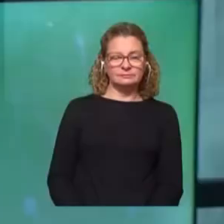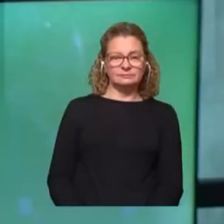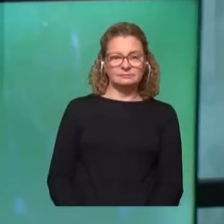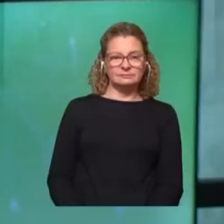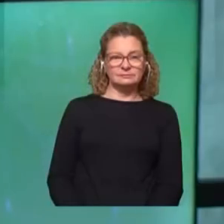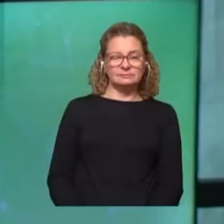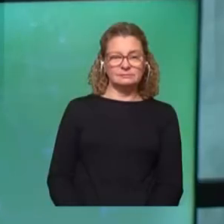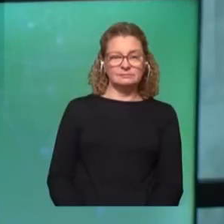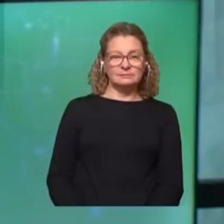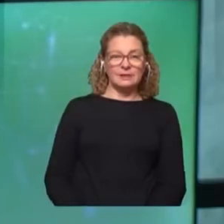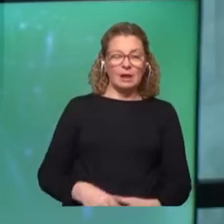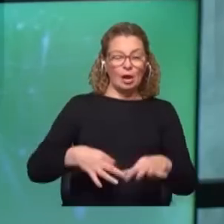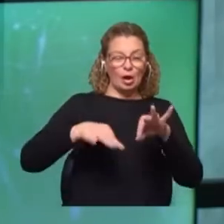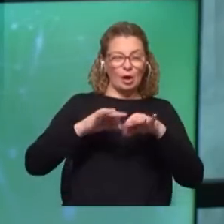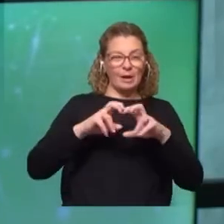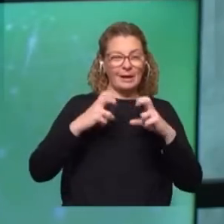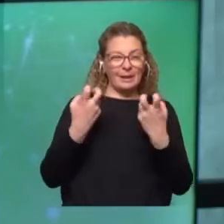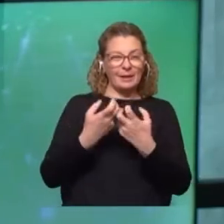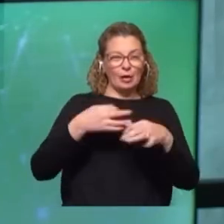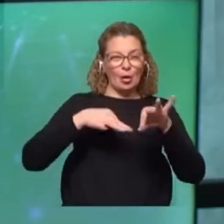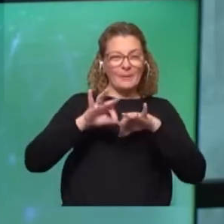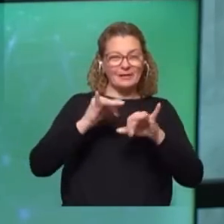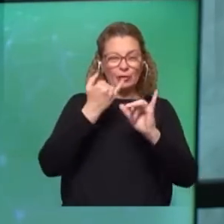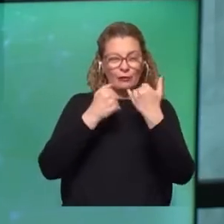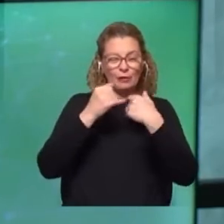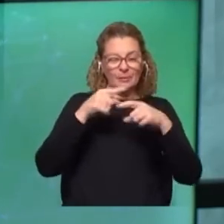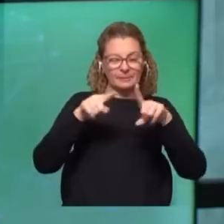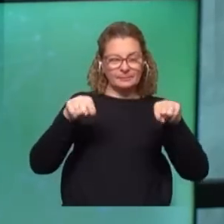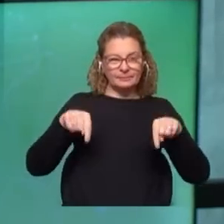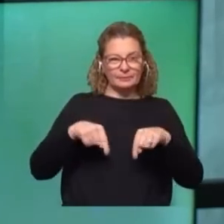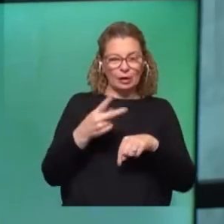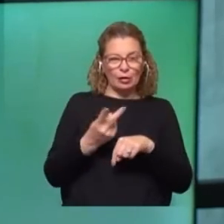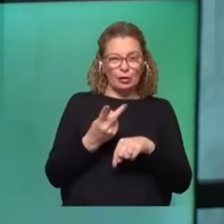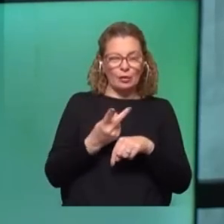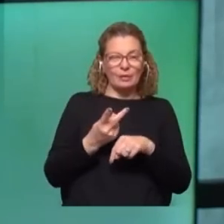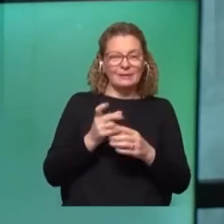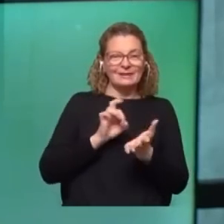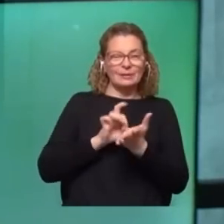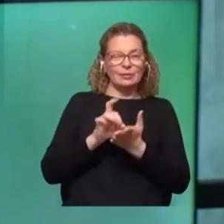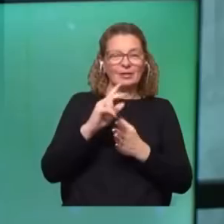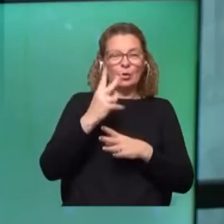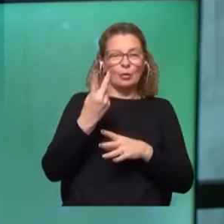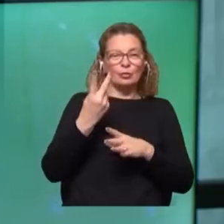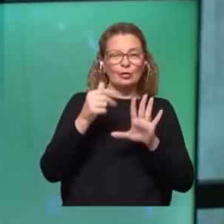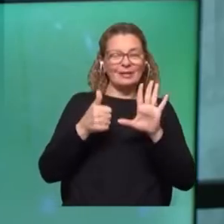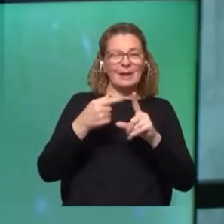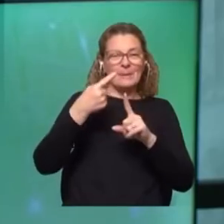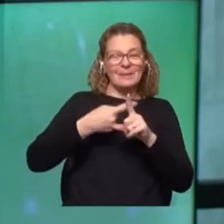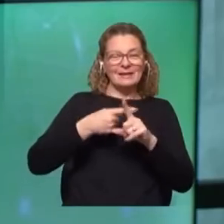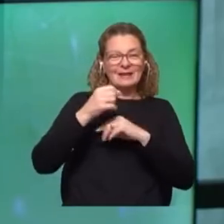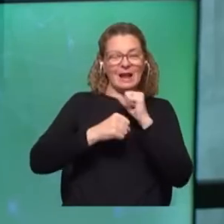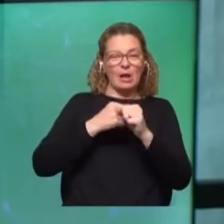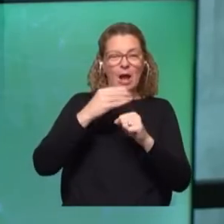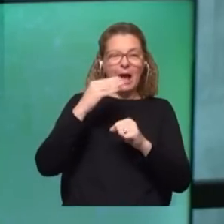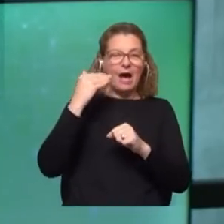la cámara de comercio y servicios emitió un informe con respecto a la actividad en ambos rubros del segundo trimestre del año esto es abril